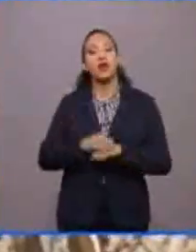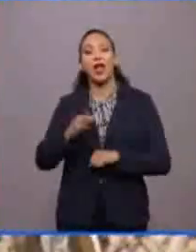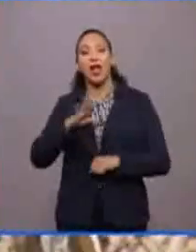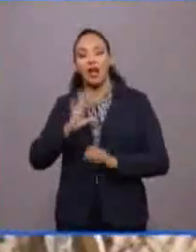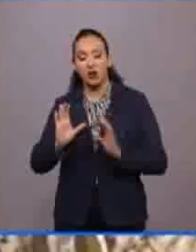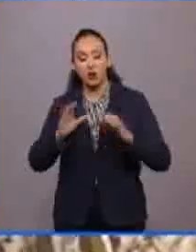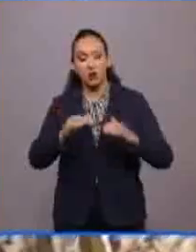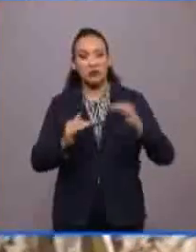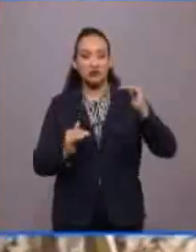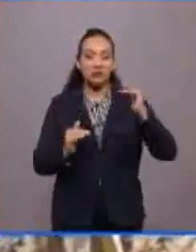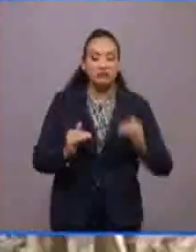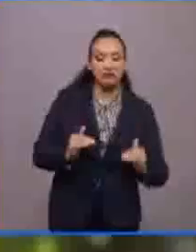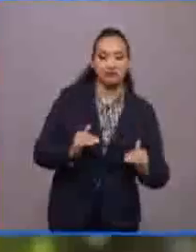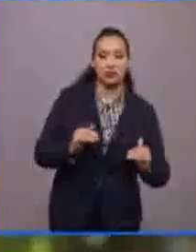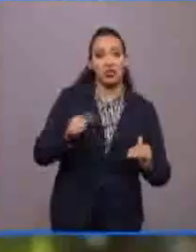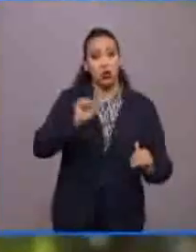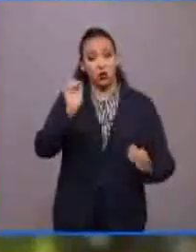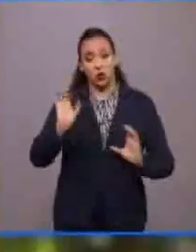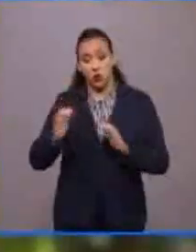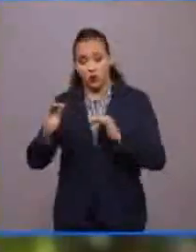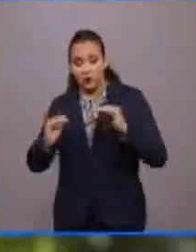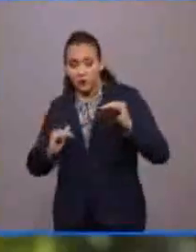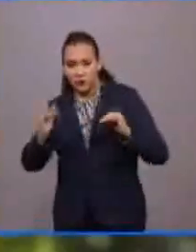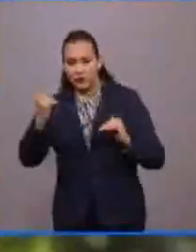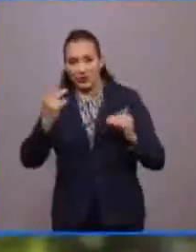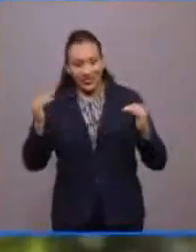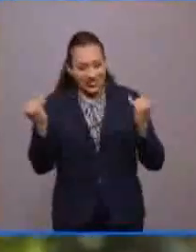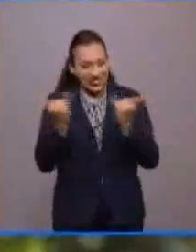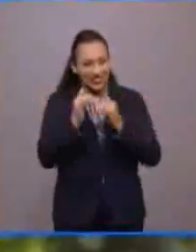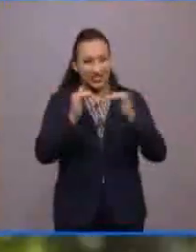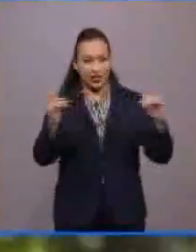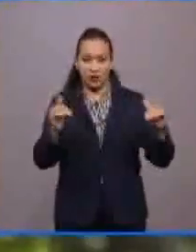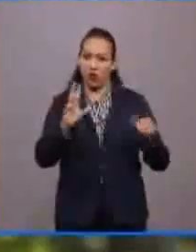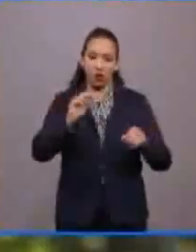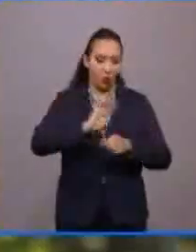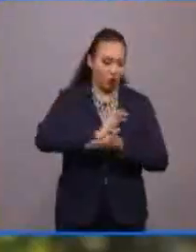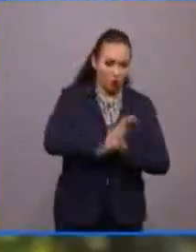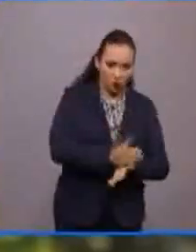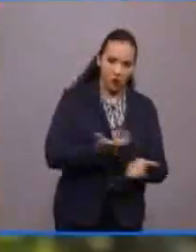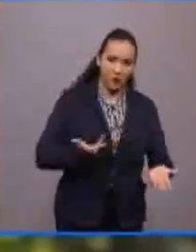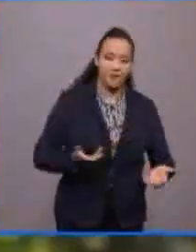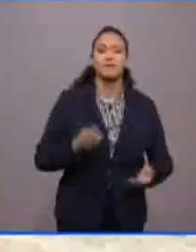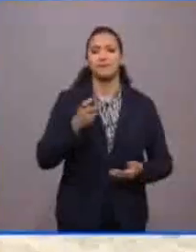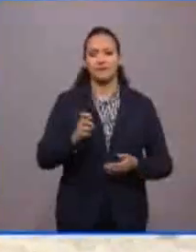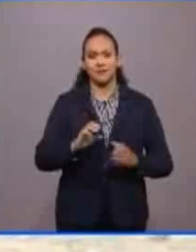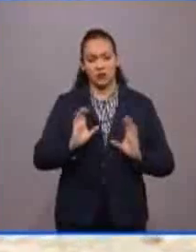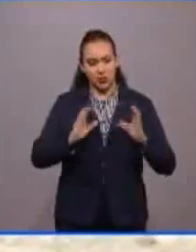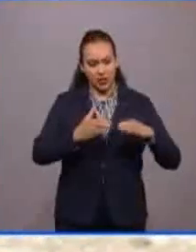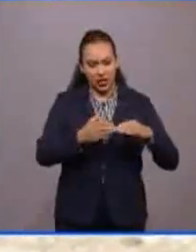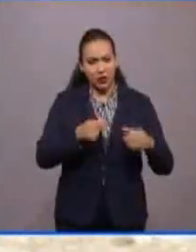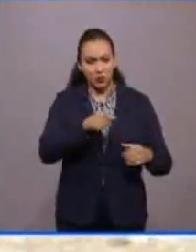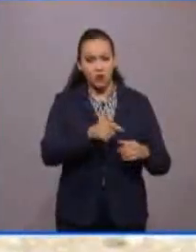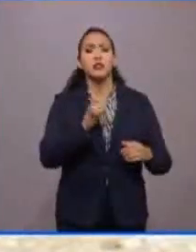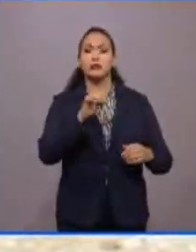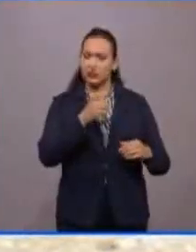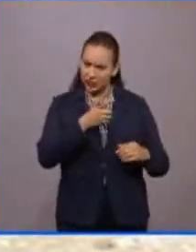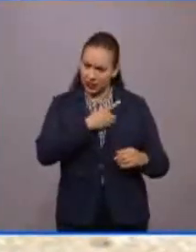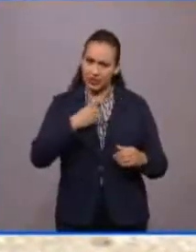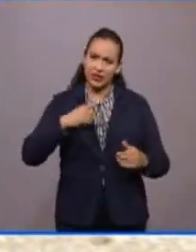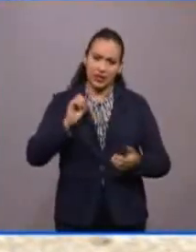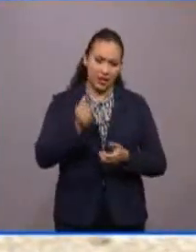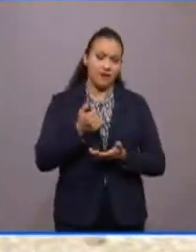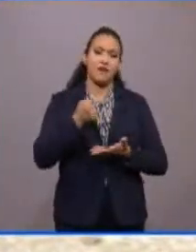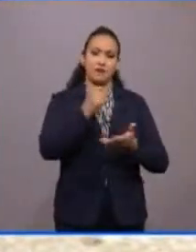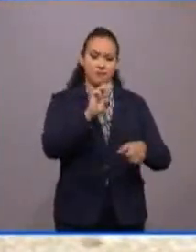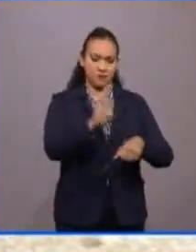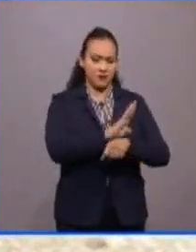tiene esa comunidad y que no debe ser objeto de discriminación, por lo que no se justifica que la comunidad no se vea beneficiada por el